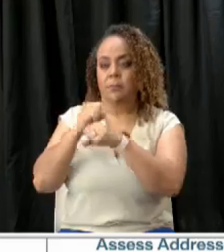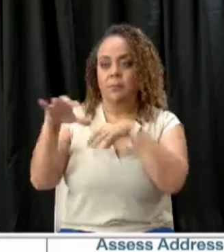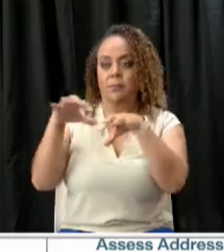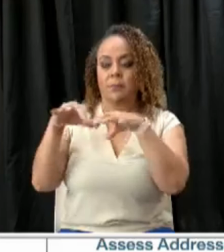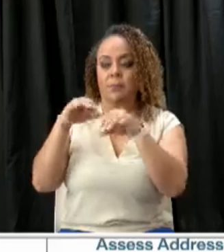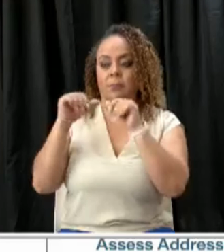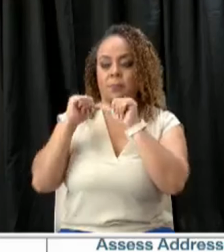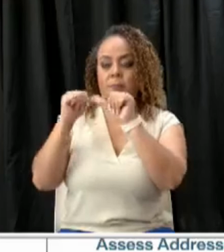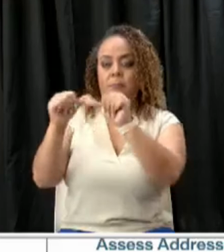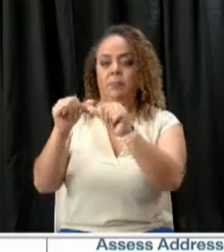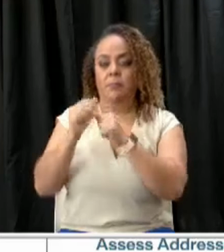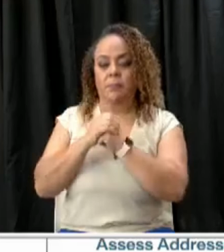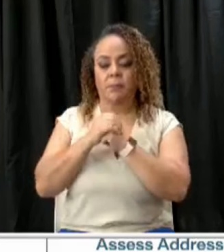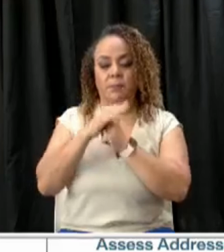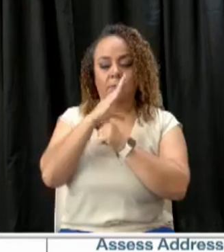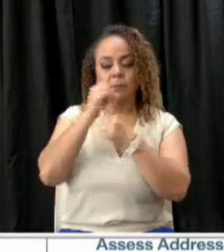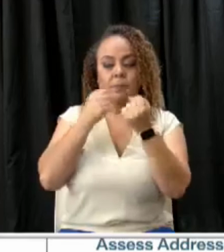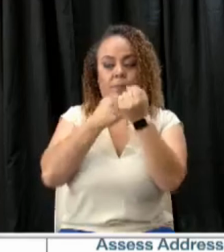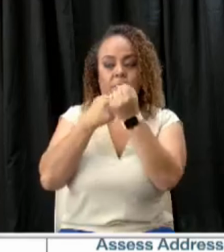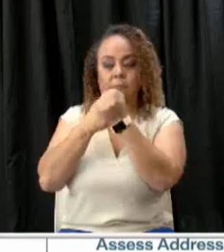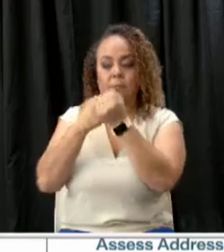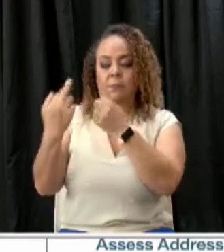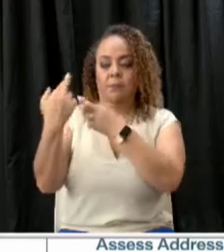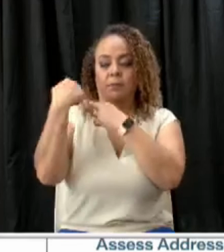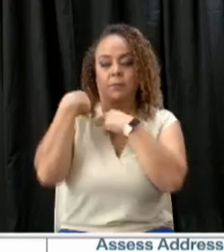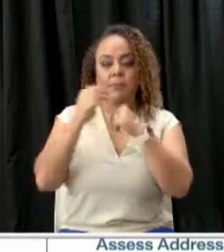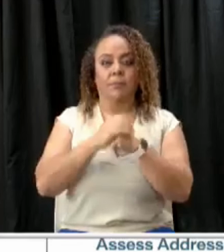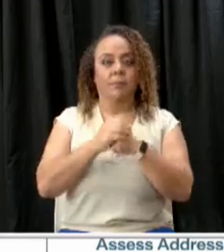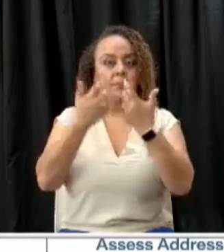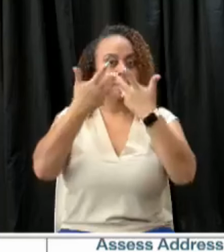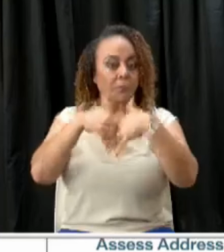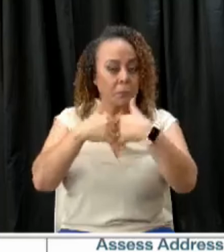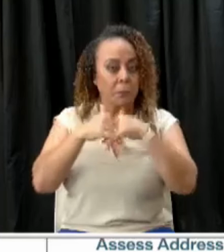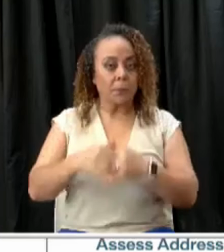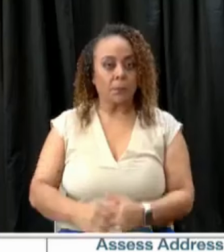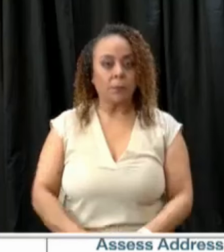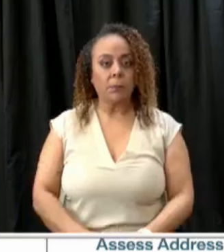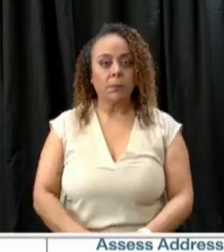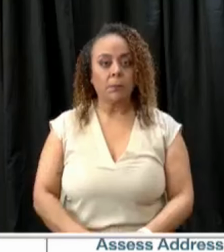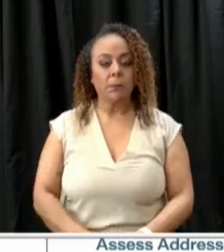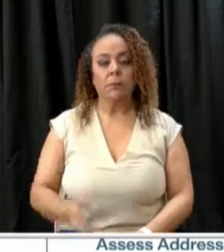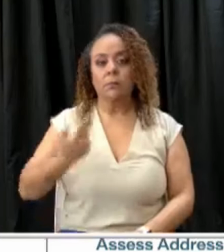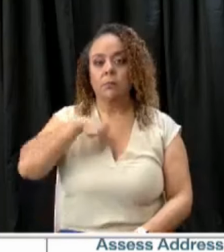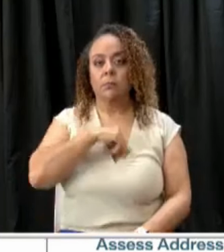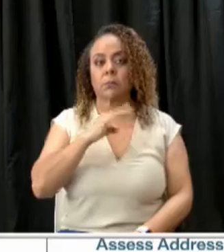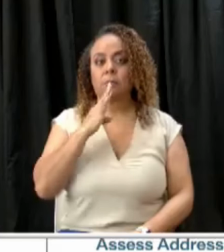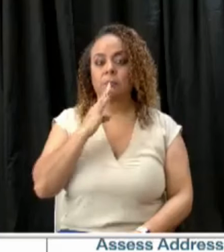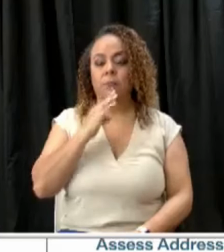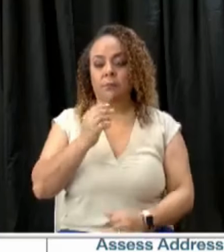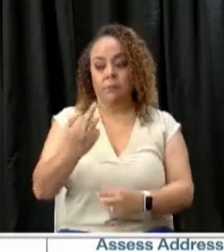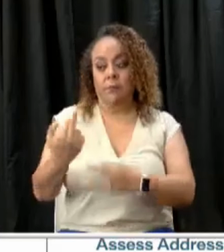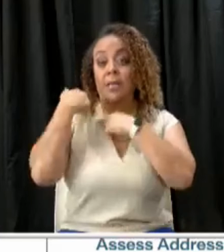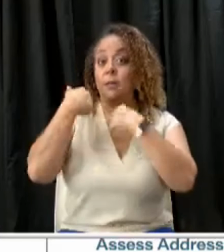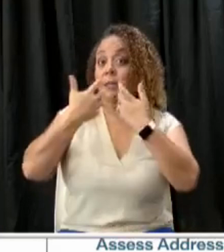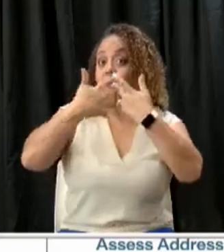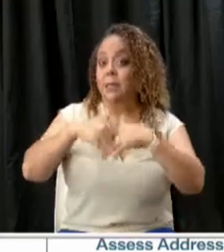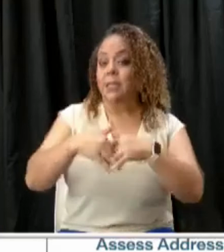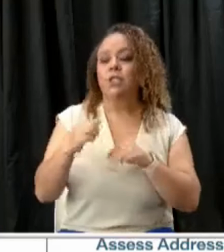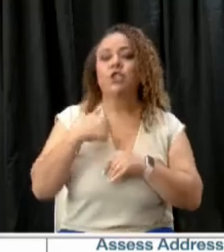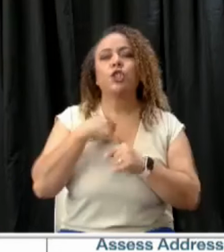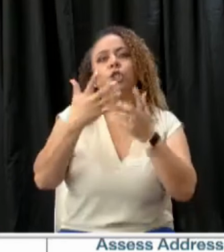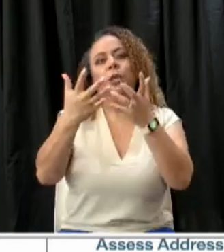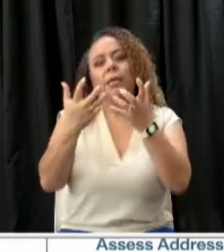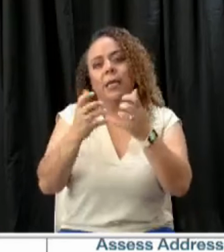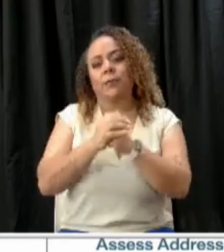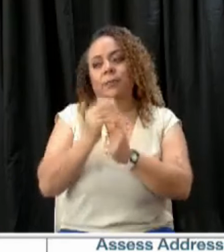en sostenibilidad y reforzar la responsabilidad empresarial. Uh-huh. Y cuando hablamos de responsabilidad empresarial, Esteban, ahí yo quiero, tal